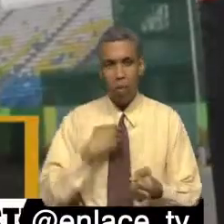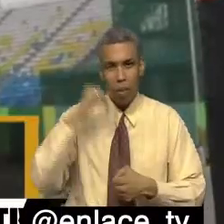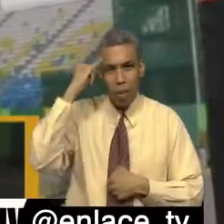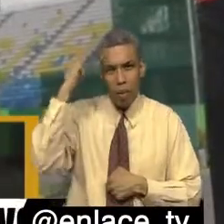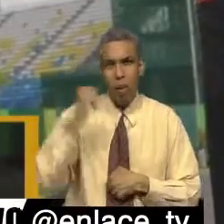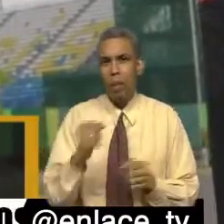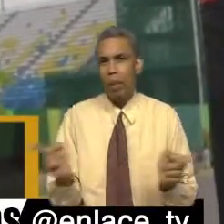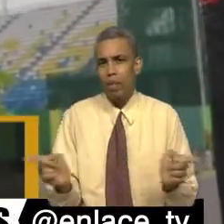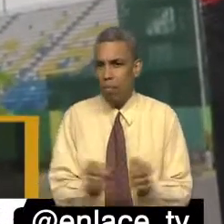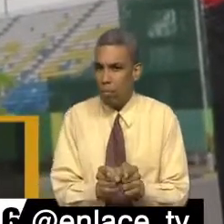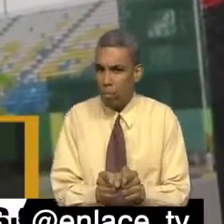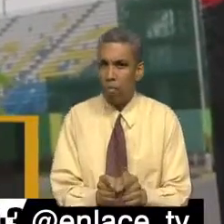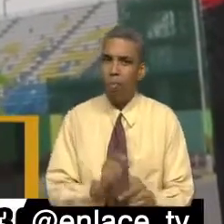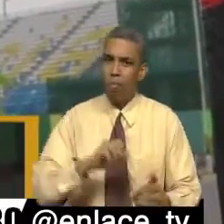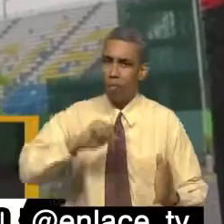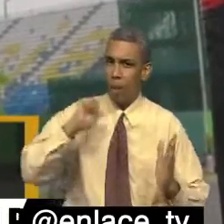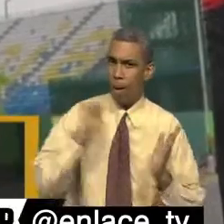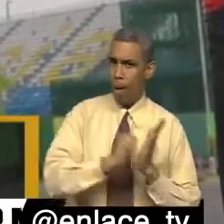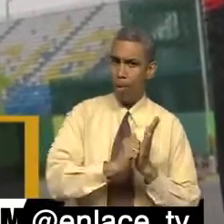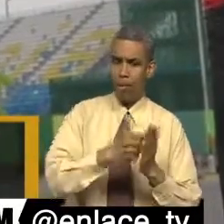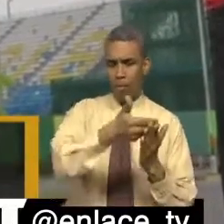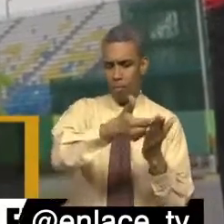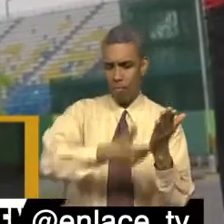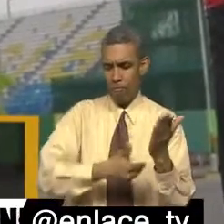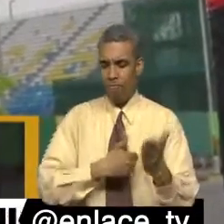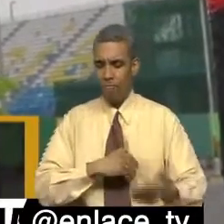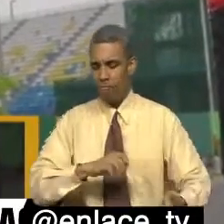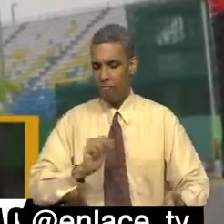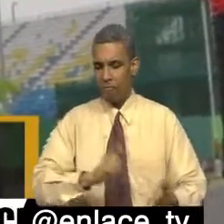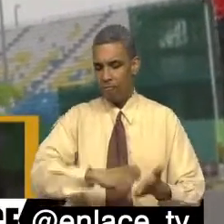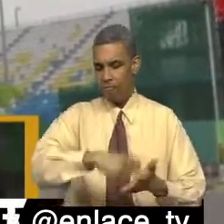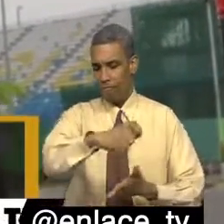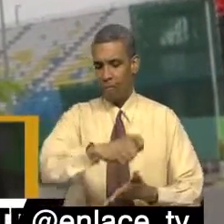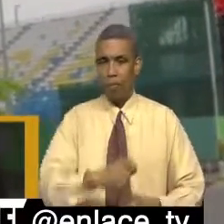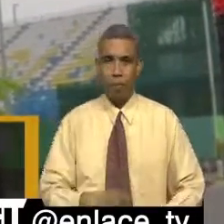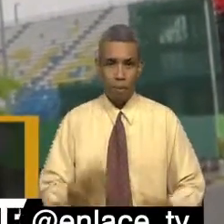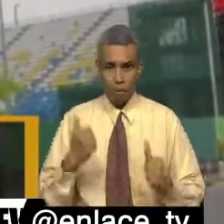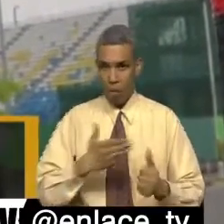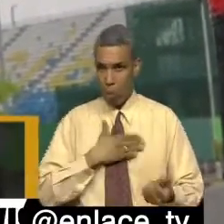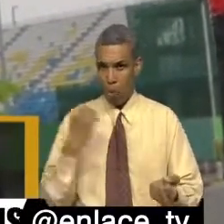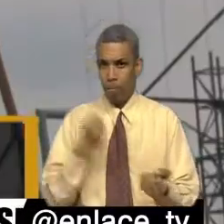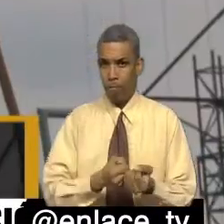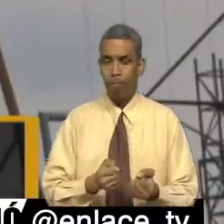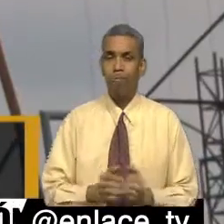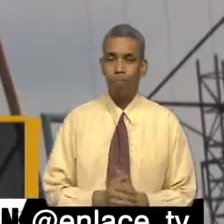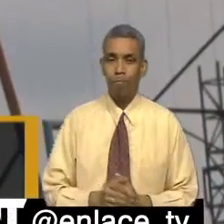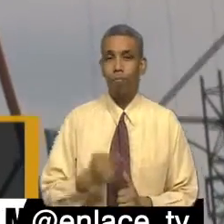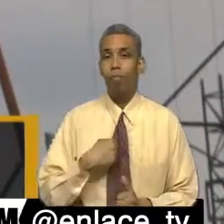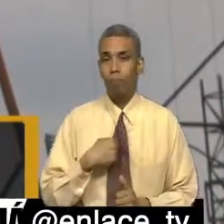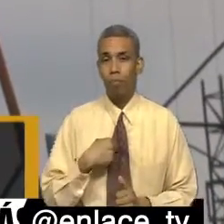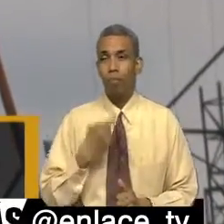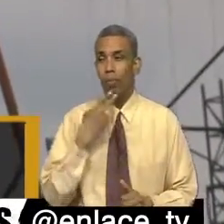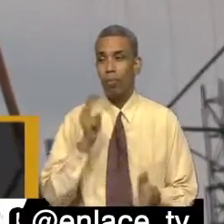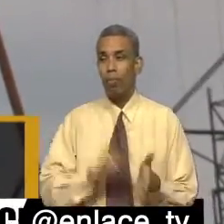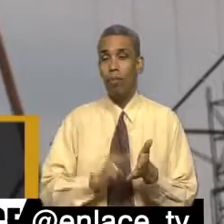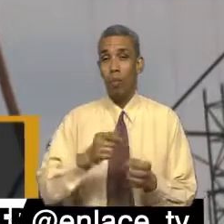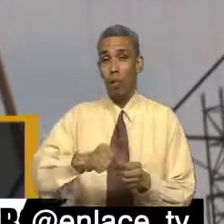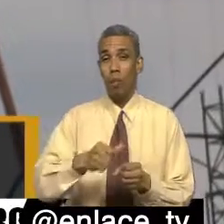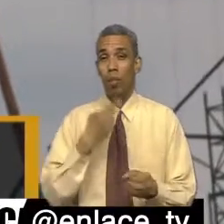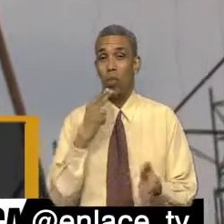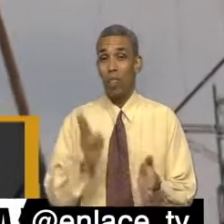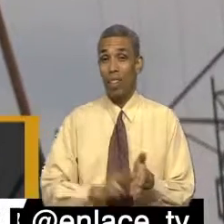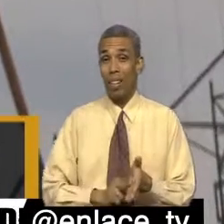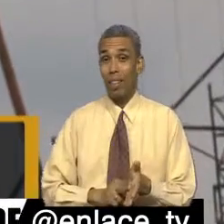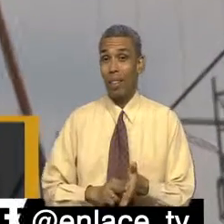dieron allá. Ecopetrol la estaba esperando, pero me preocupa la carta que envió Ecopetrol. En